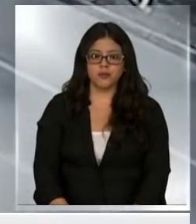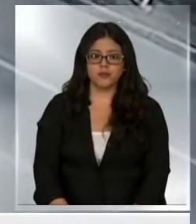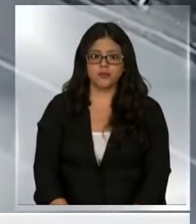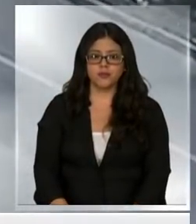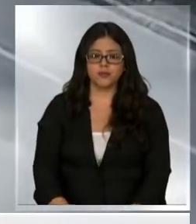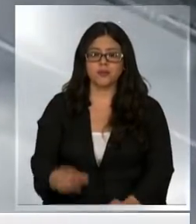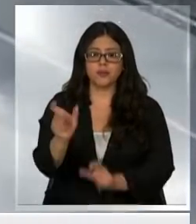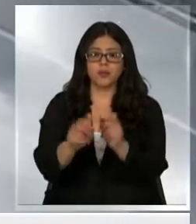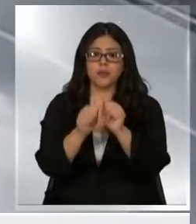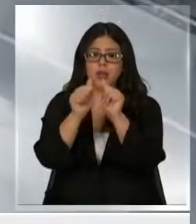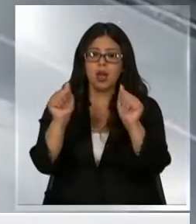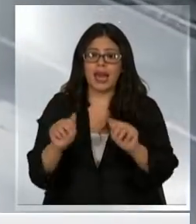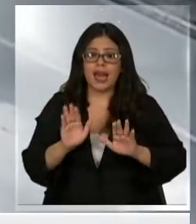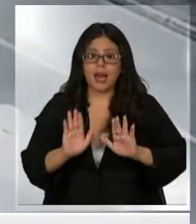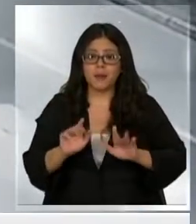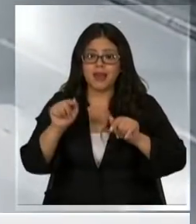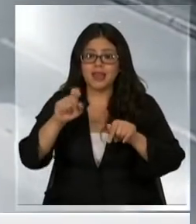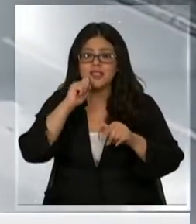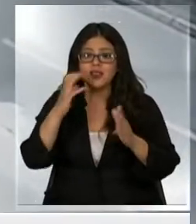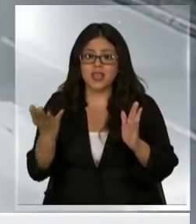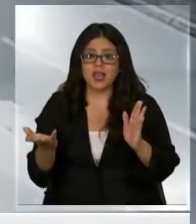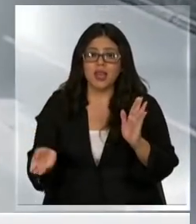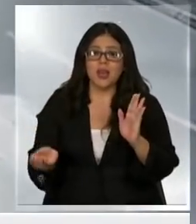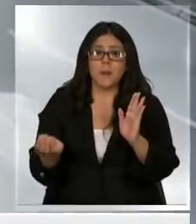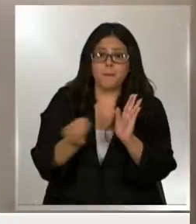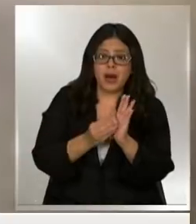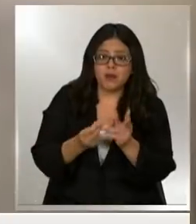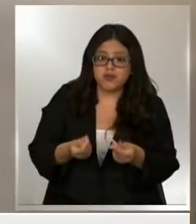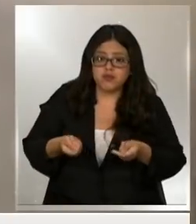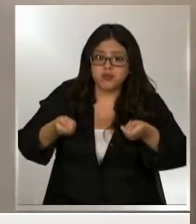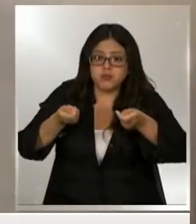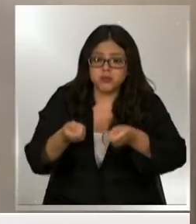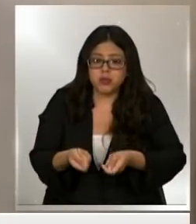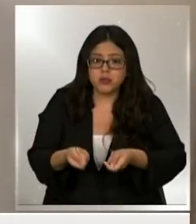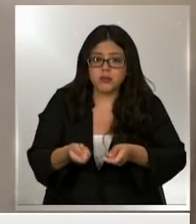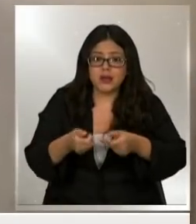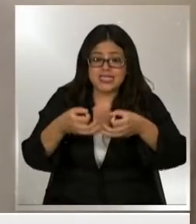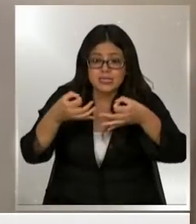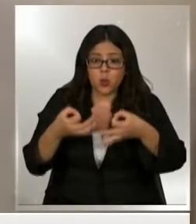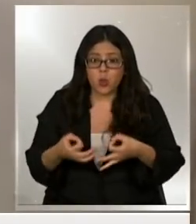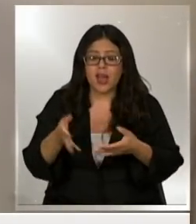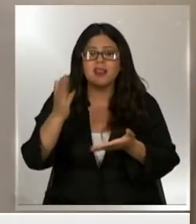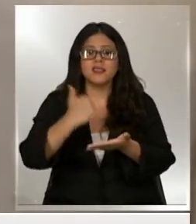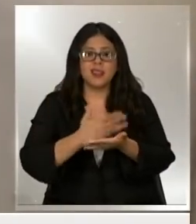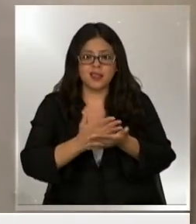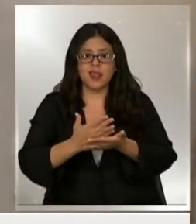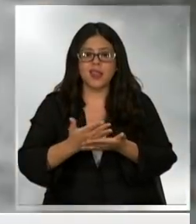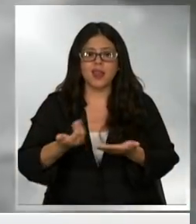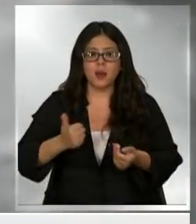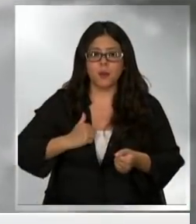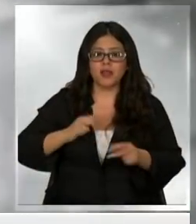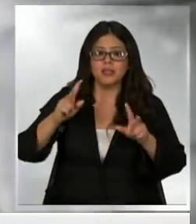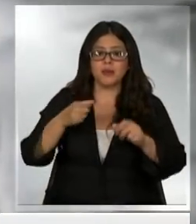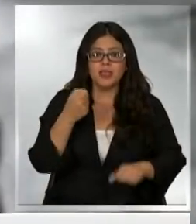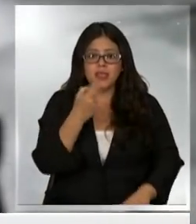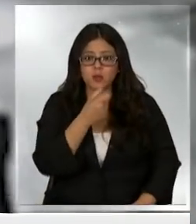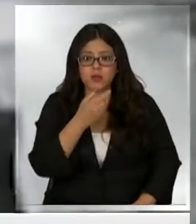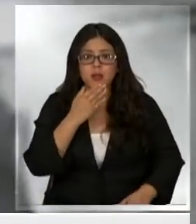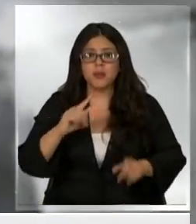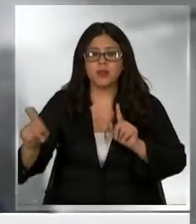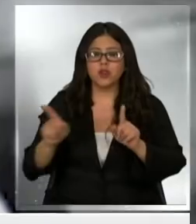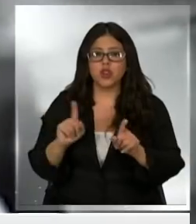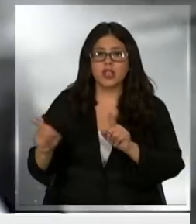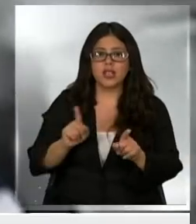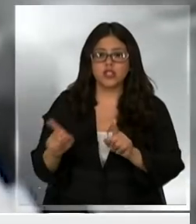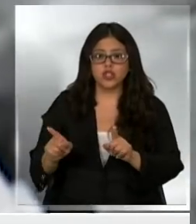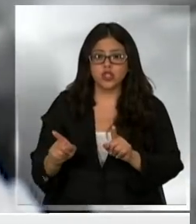Las autoridades esperan que con la incorporación de más recursos en seguridad, una estrategia policial basada en las denuncias y la coordinación